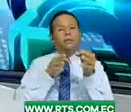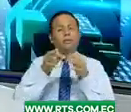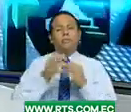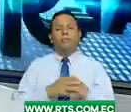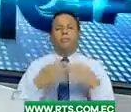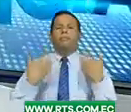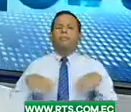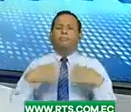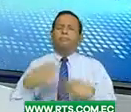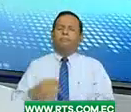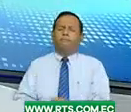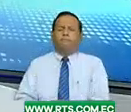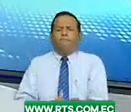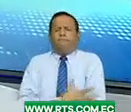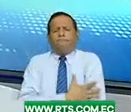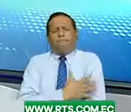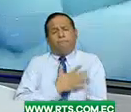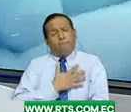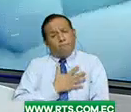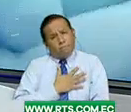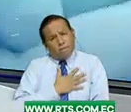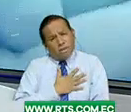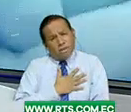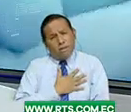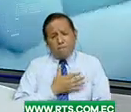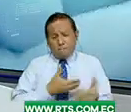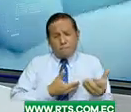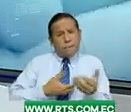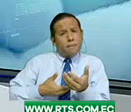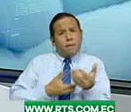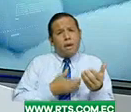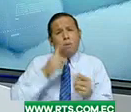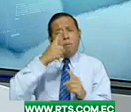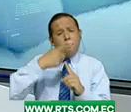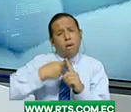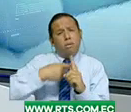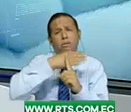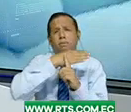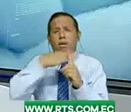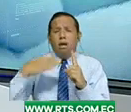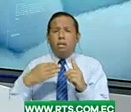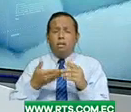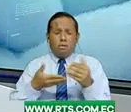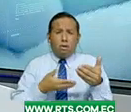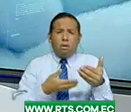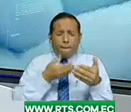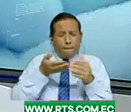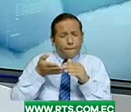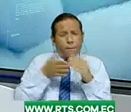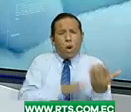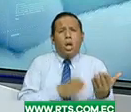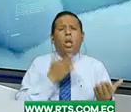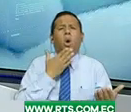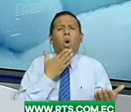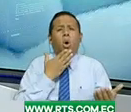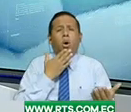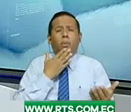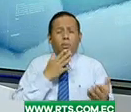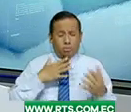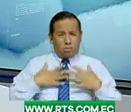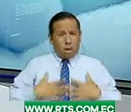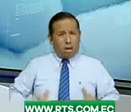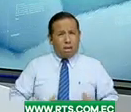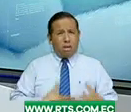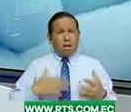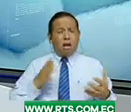Y en un caso impactante y doloroso, un bebé de 1 mes y medio de nacido falleció tras recibir varias puñaladas en su